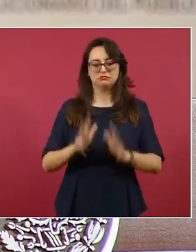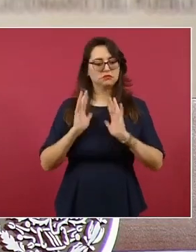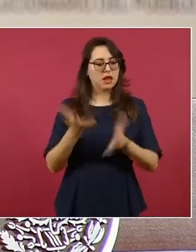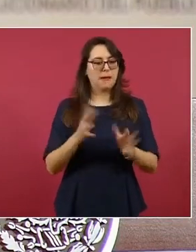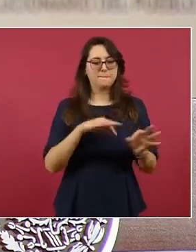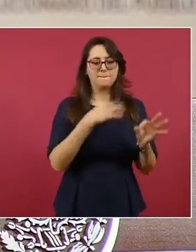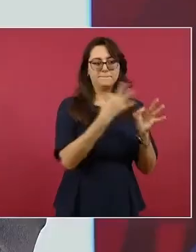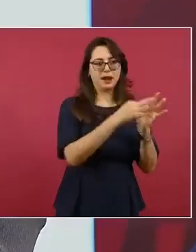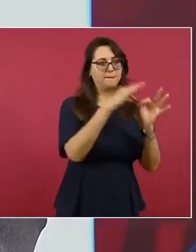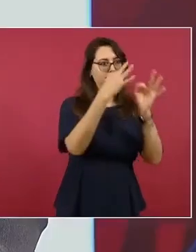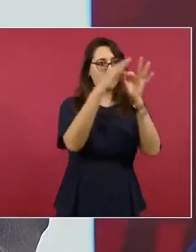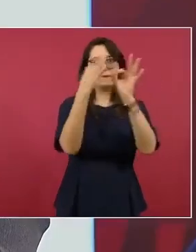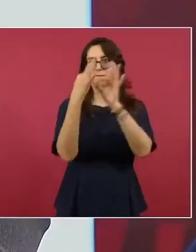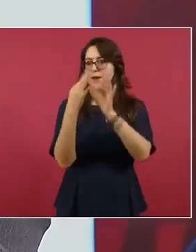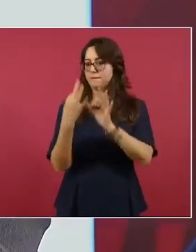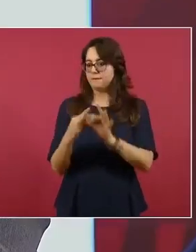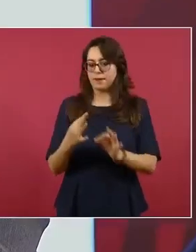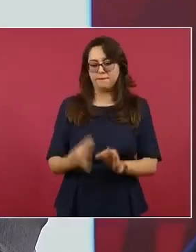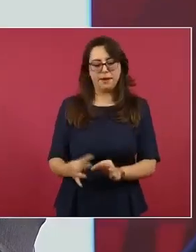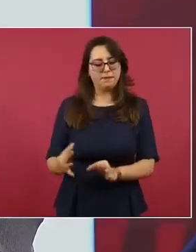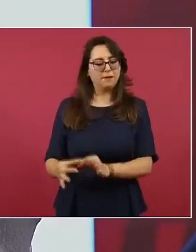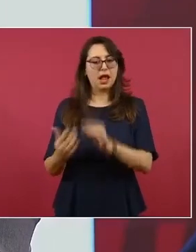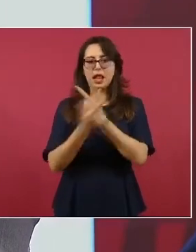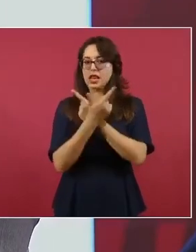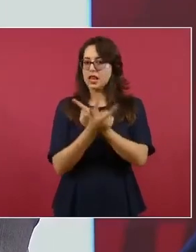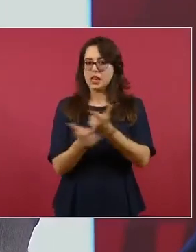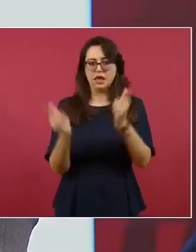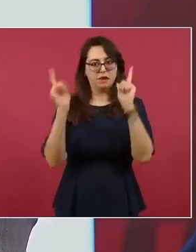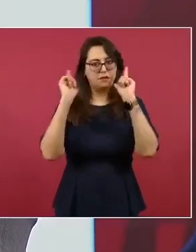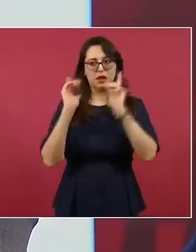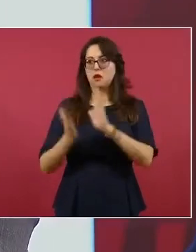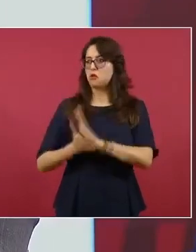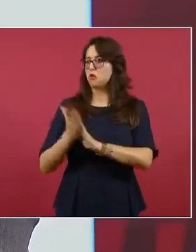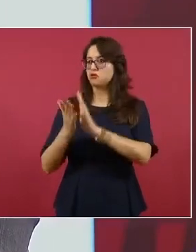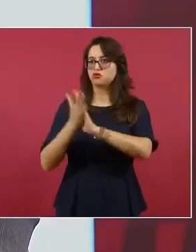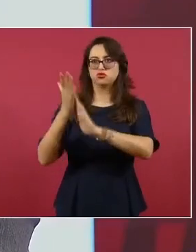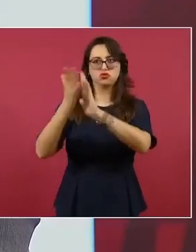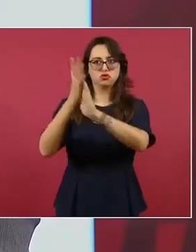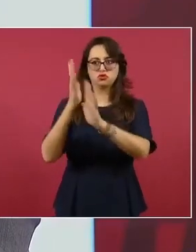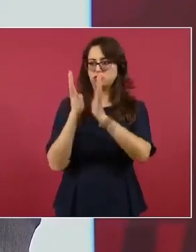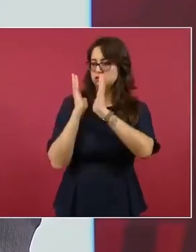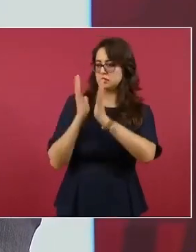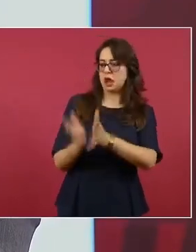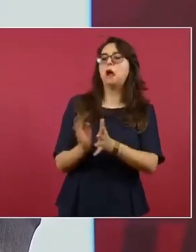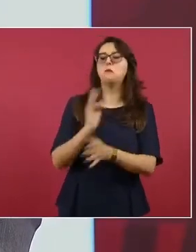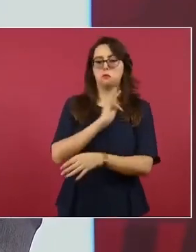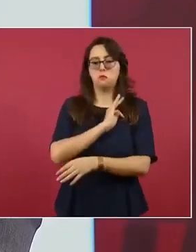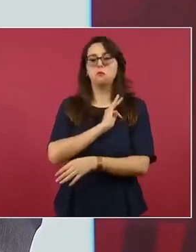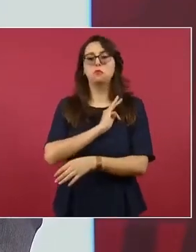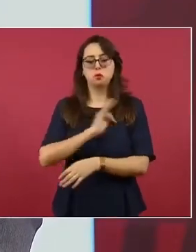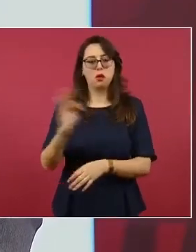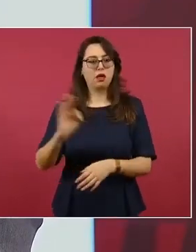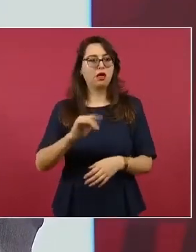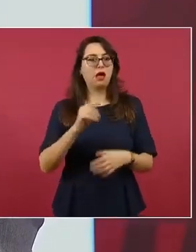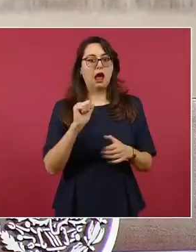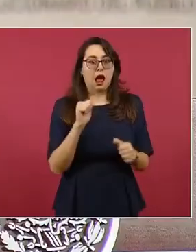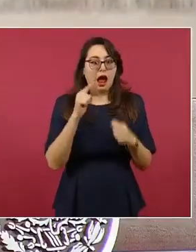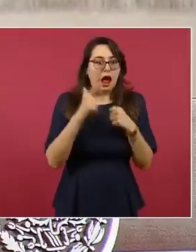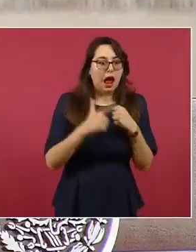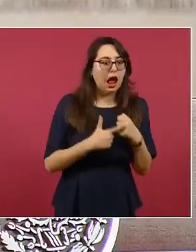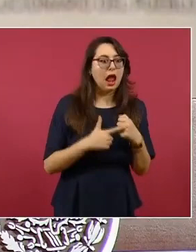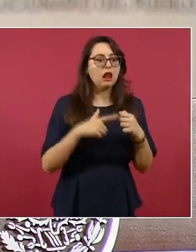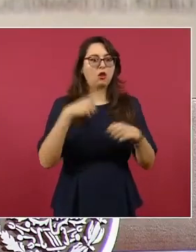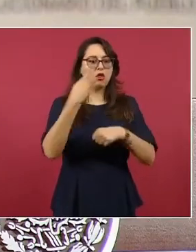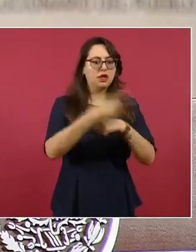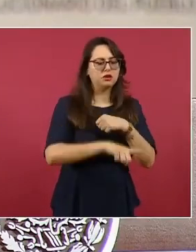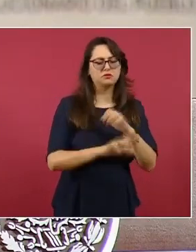las obras pueden avanzar sin que el trabajo arqueológico signifique retraso alguno. En